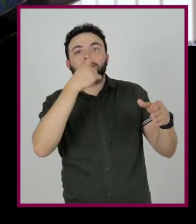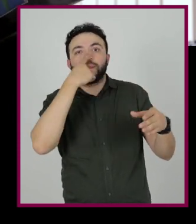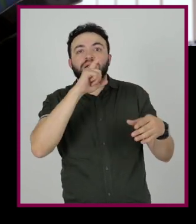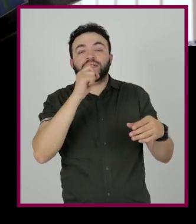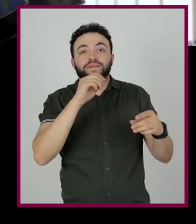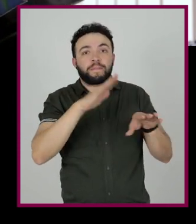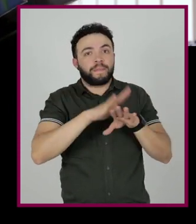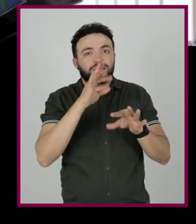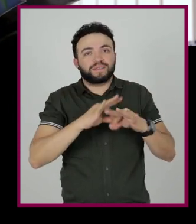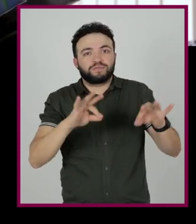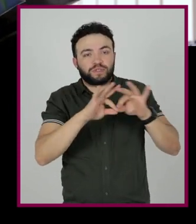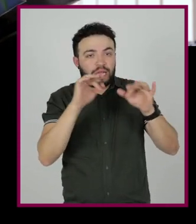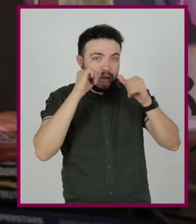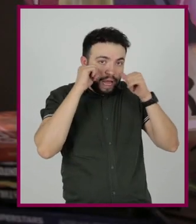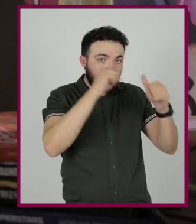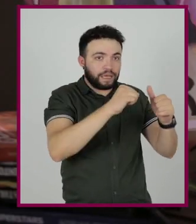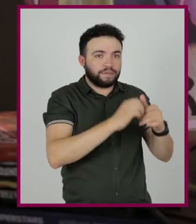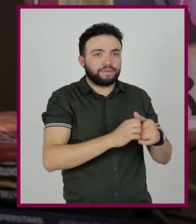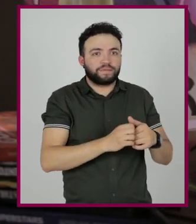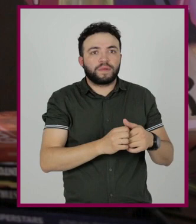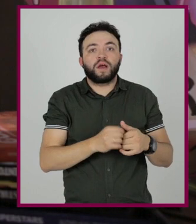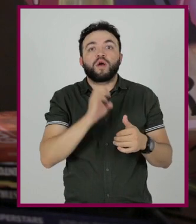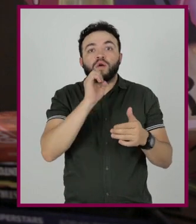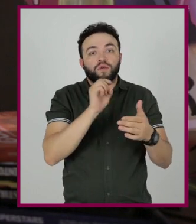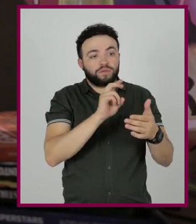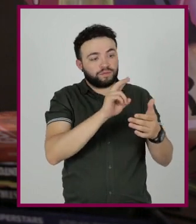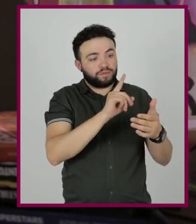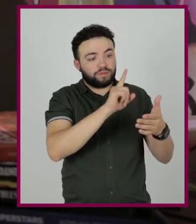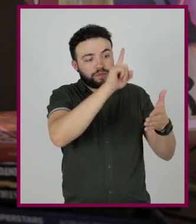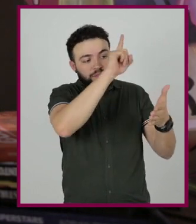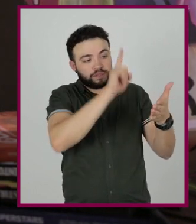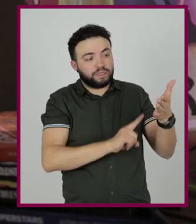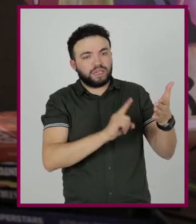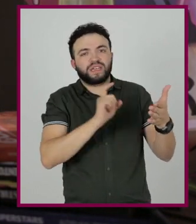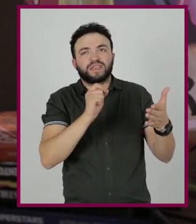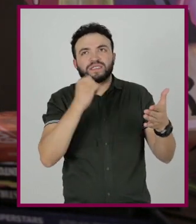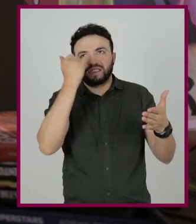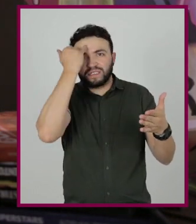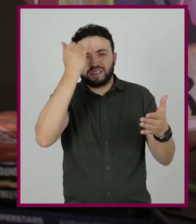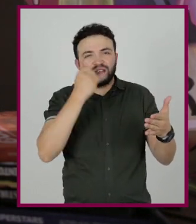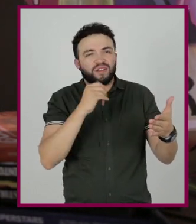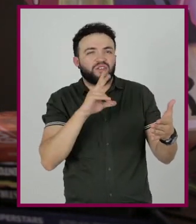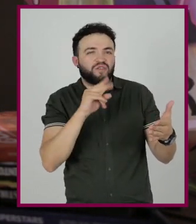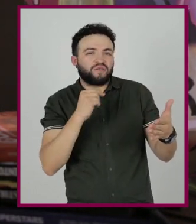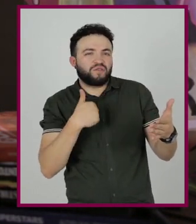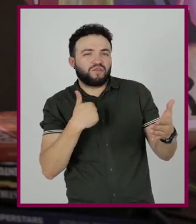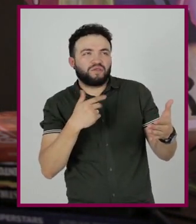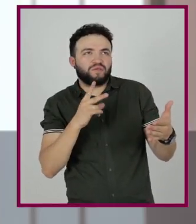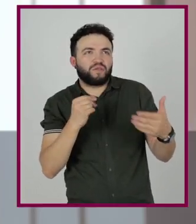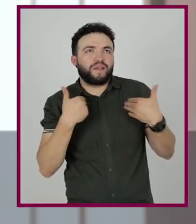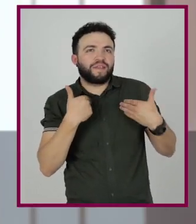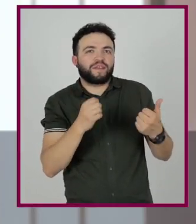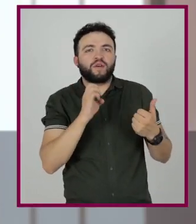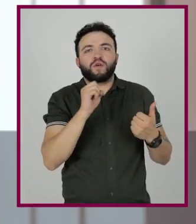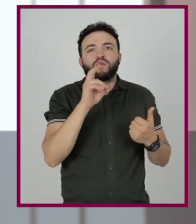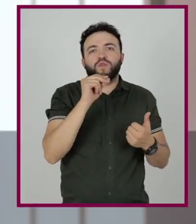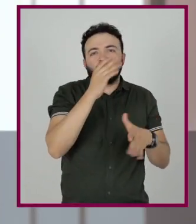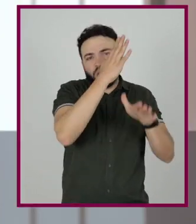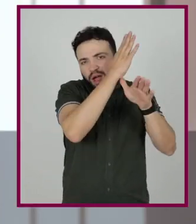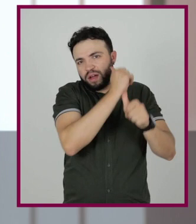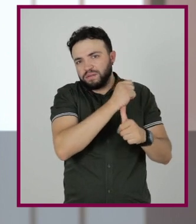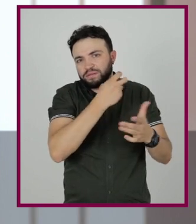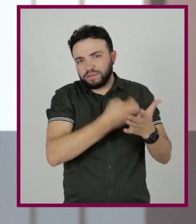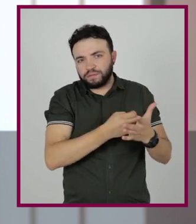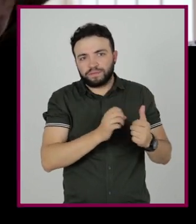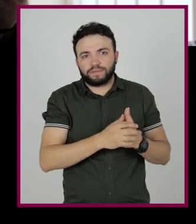color para dudas o puntos flojos, línea vertical al ladito del texto para ideas con las que no estás de acuerdo. Agotador,